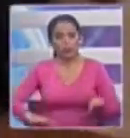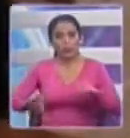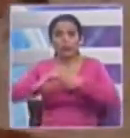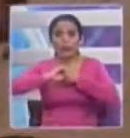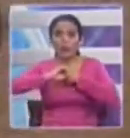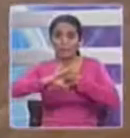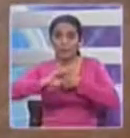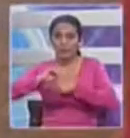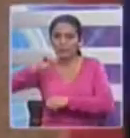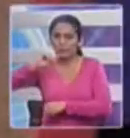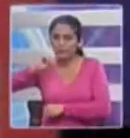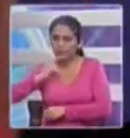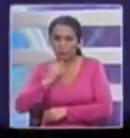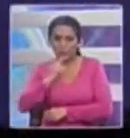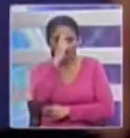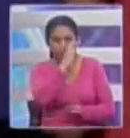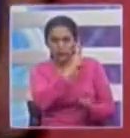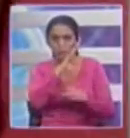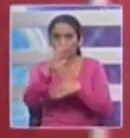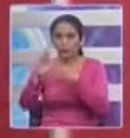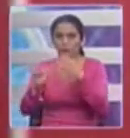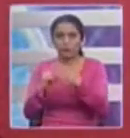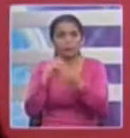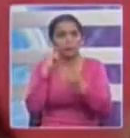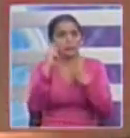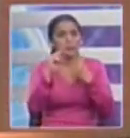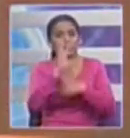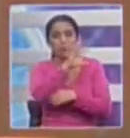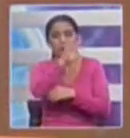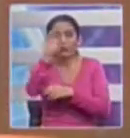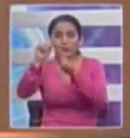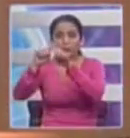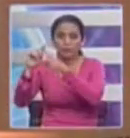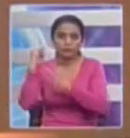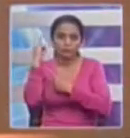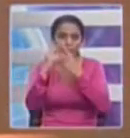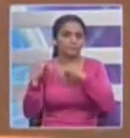y continuará su recorrido en varias provincias del país. Yilena Perlaza, Telerama Noticias.